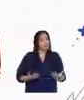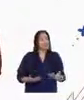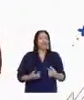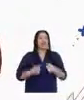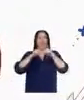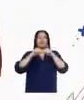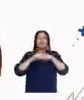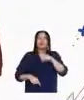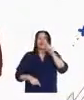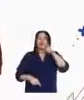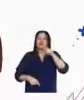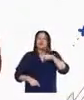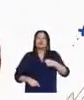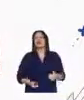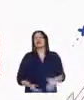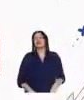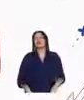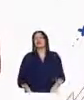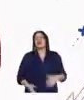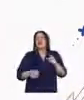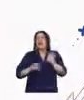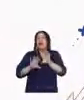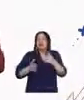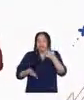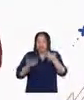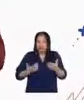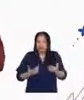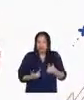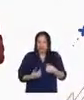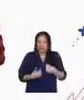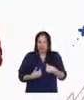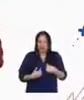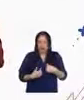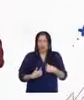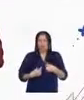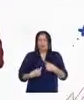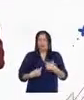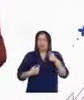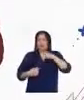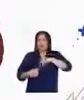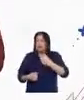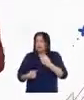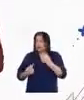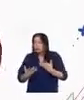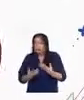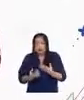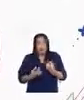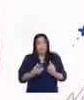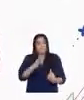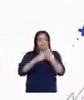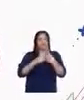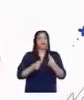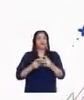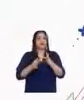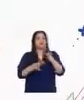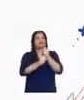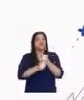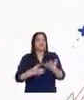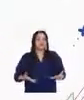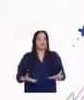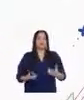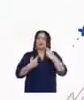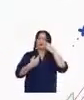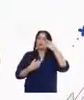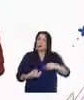diversas necesidades que atravesamos pueden hacer que nos dejemos llevar por lo primero que aparezca. Pero siempre existe la posibilidad